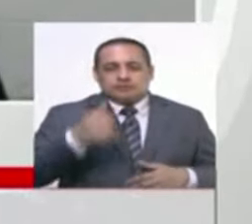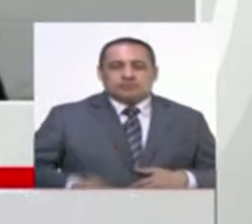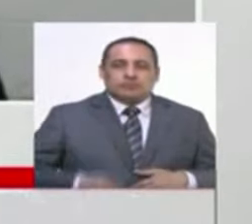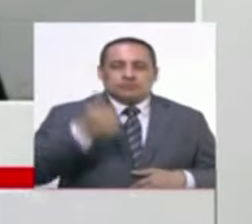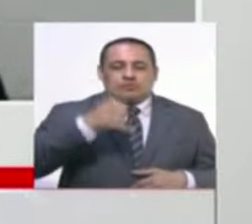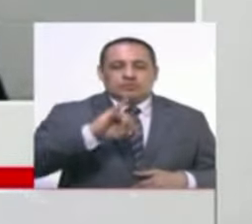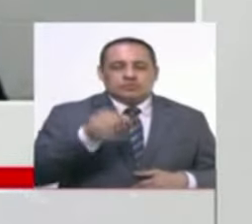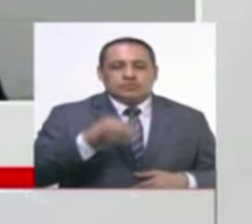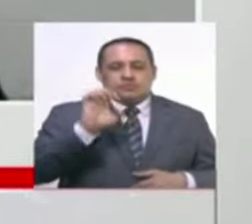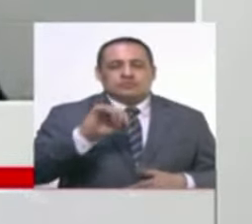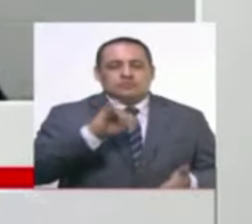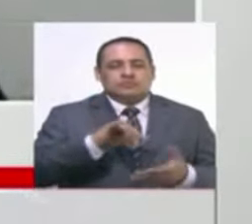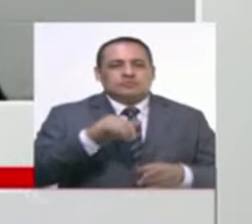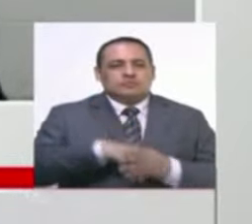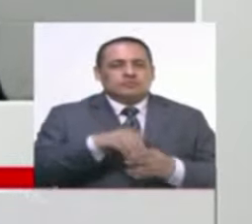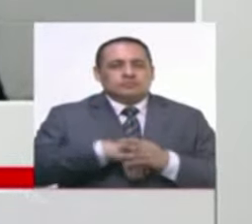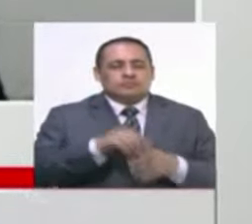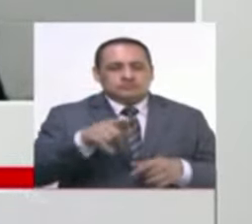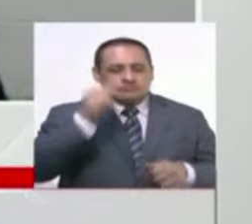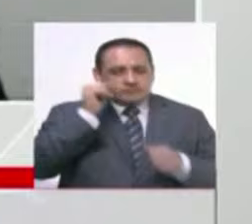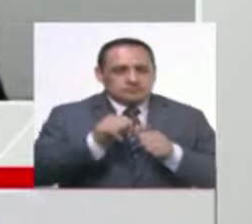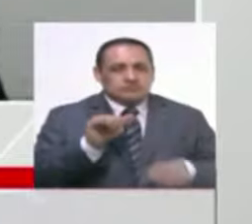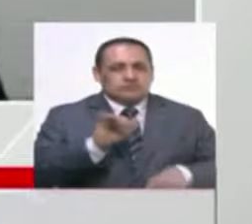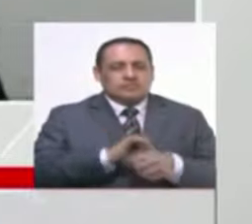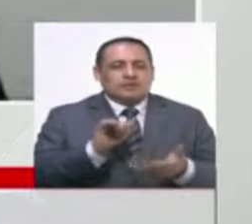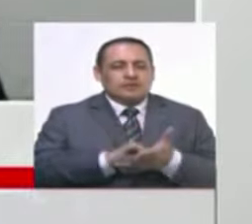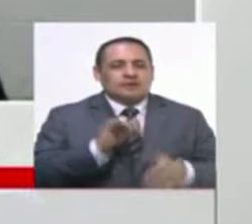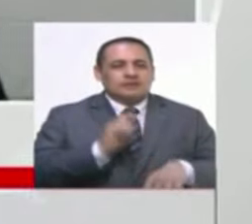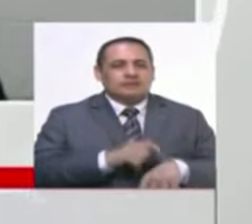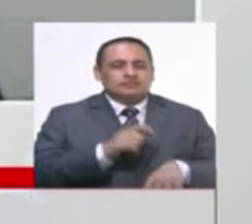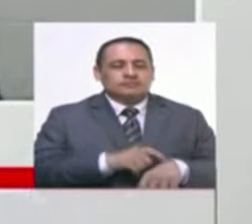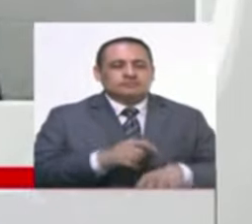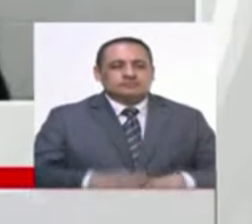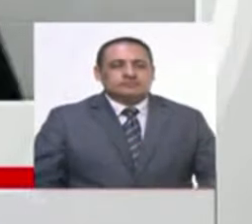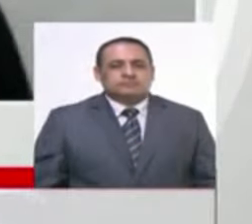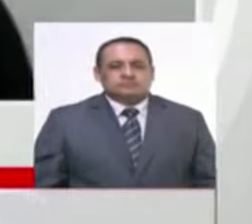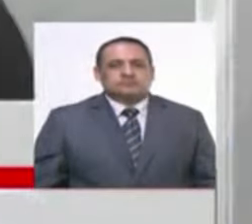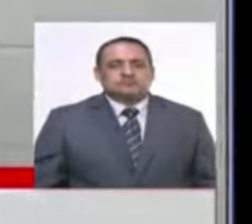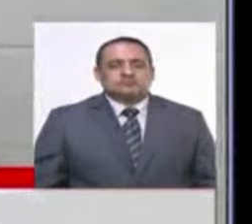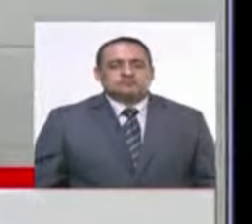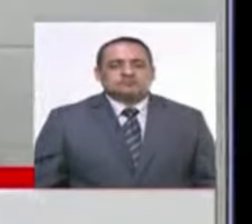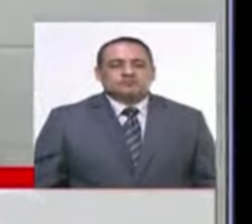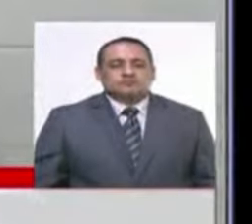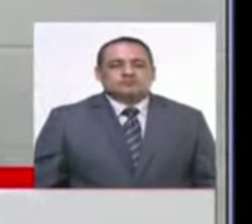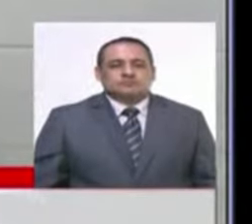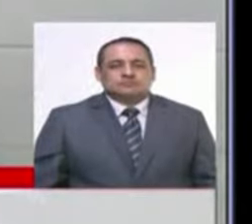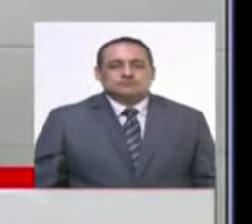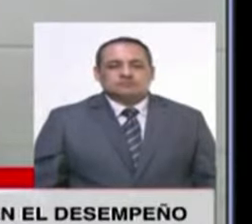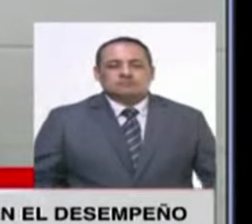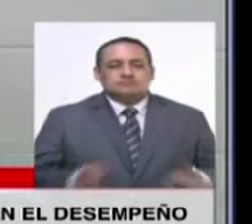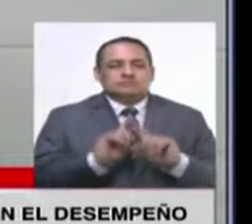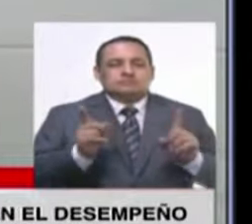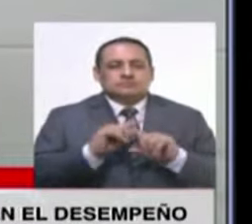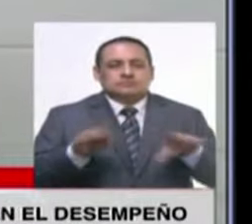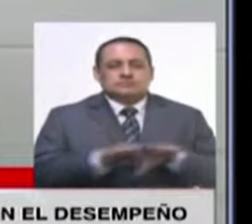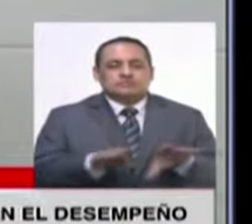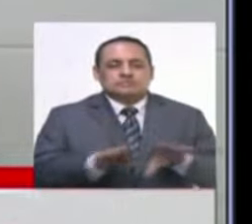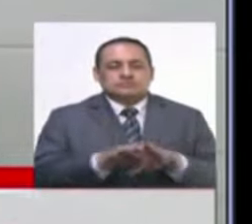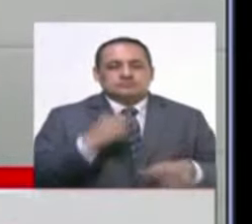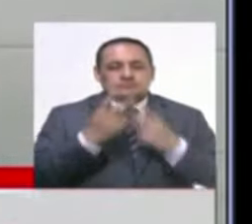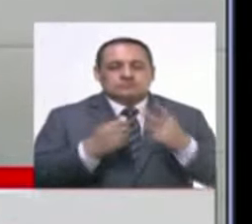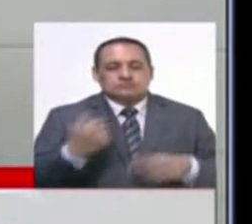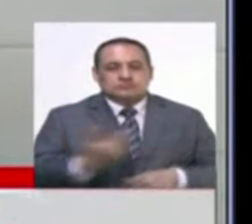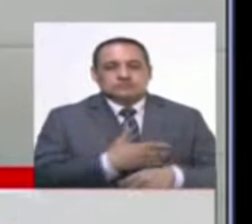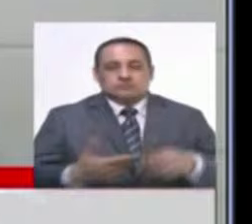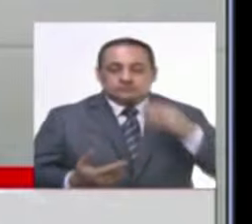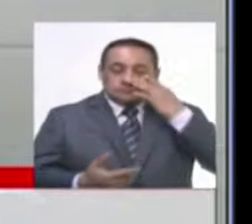Elecciones, ¿recuerda usted en qué fecha se dieron? Bueno, no fueron visitas con el presidente, sino